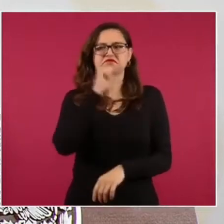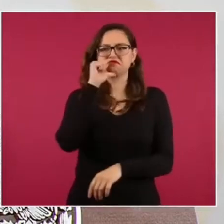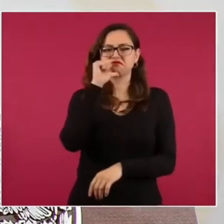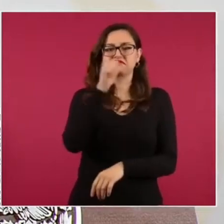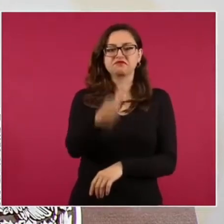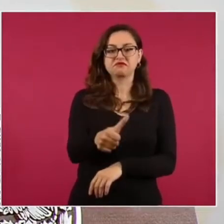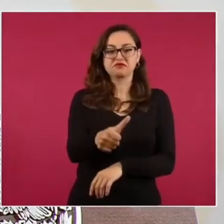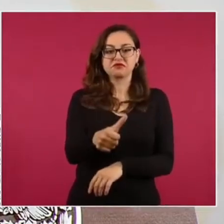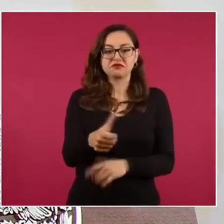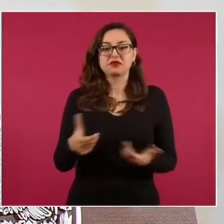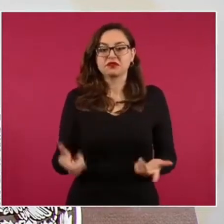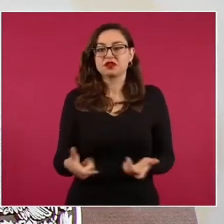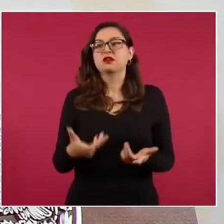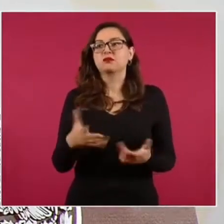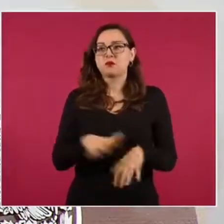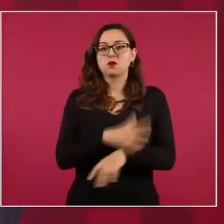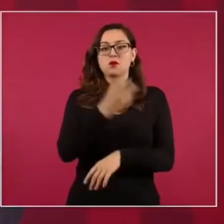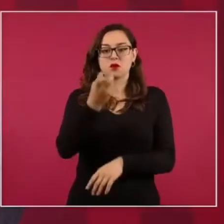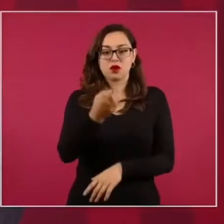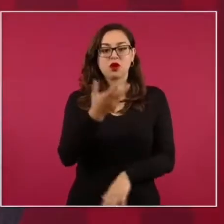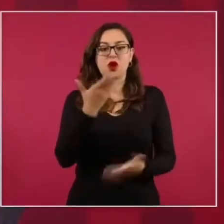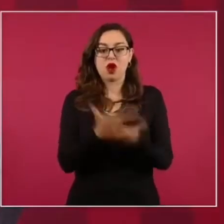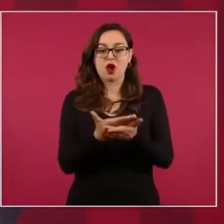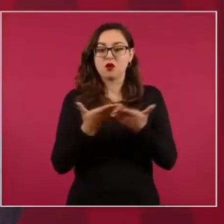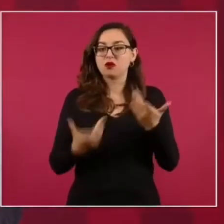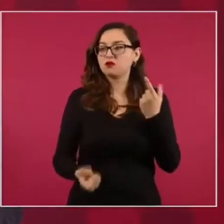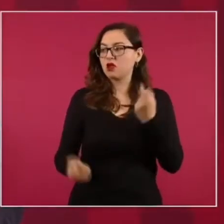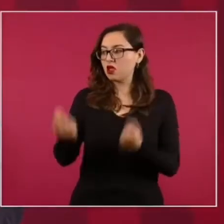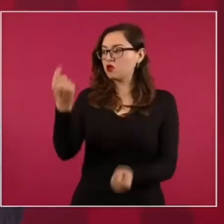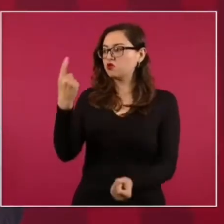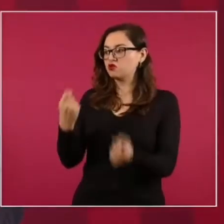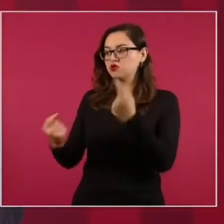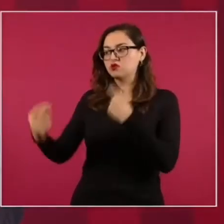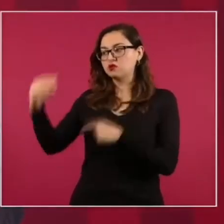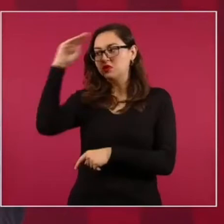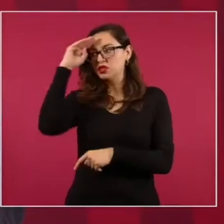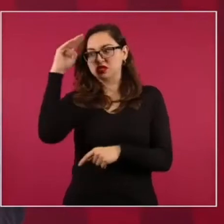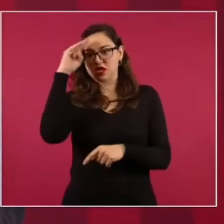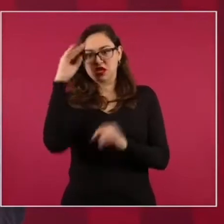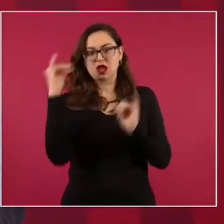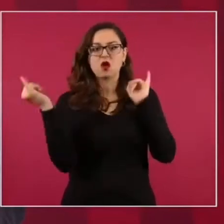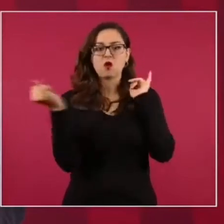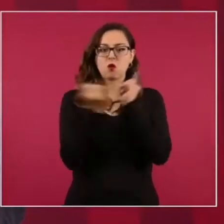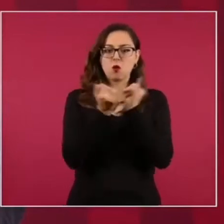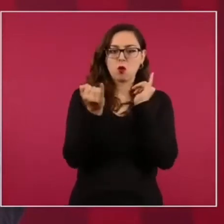quedan esas inercias. Pero